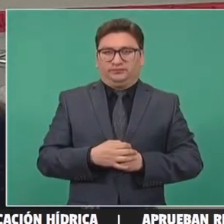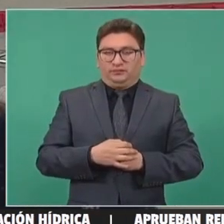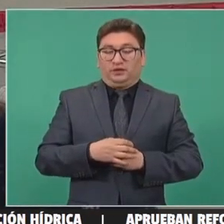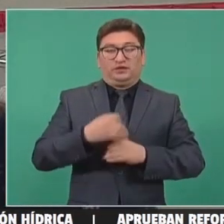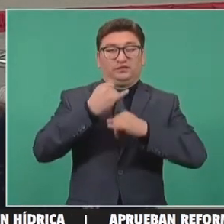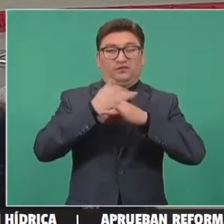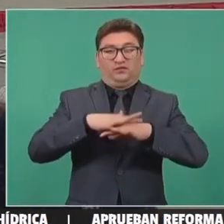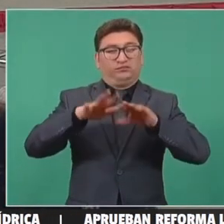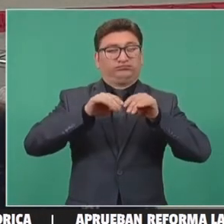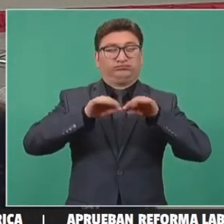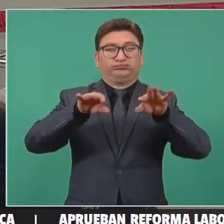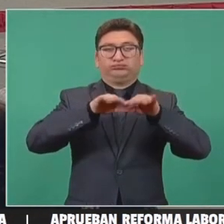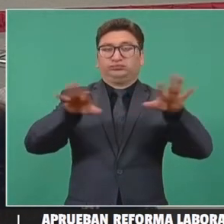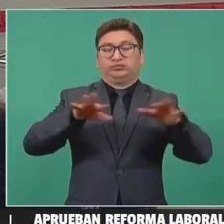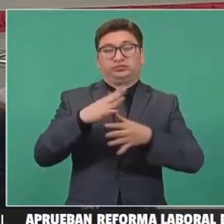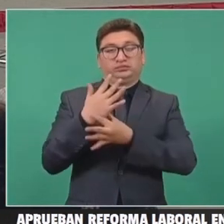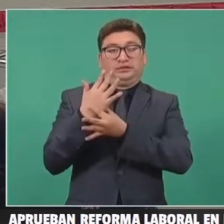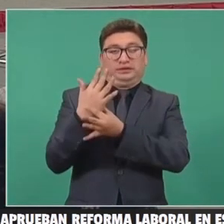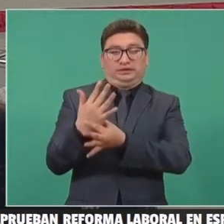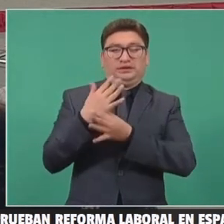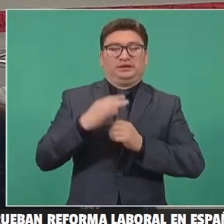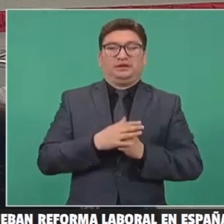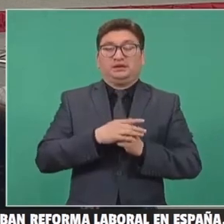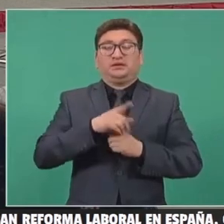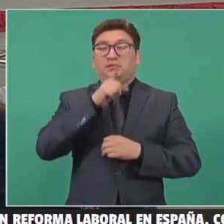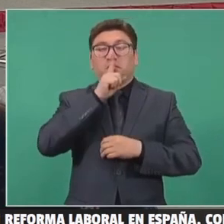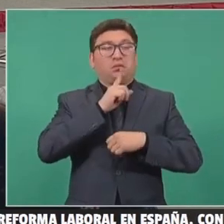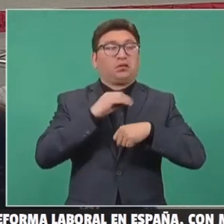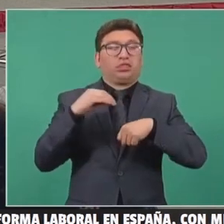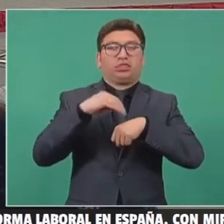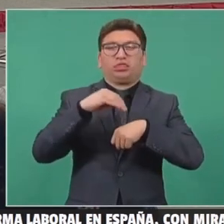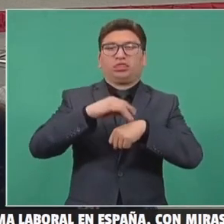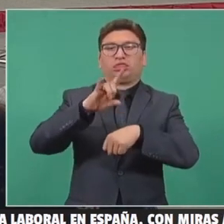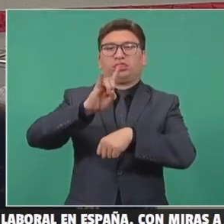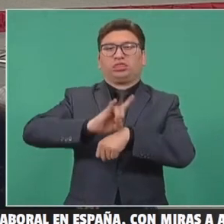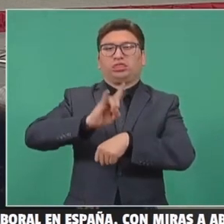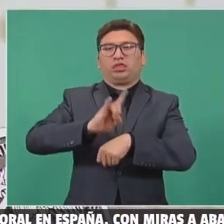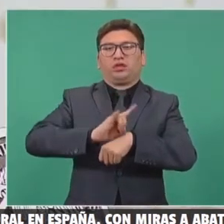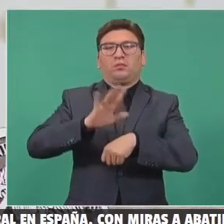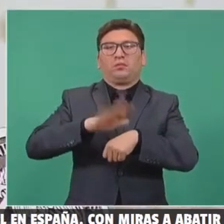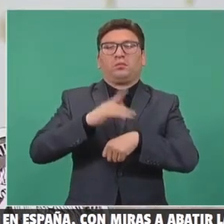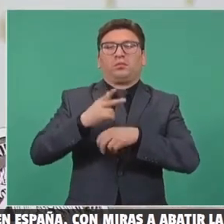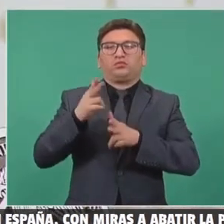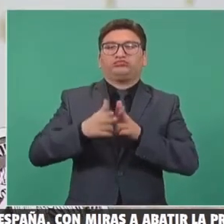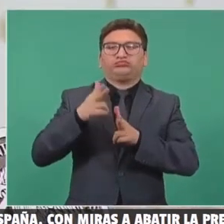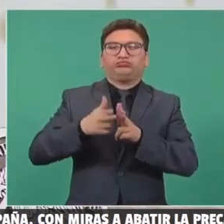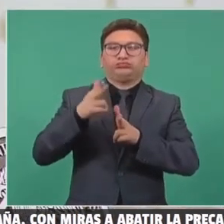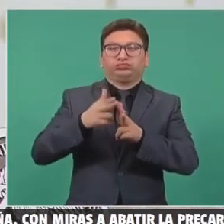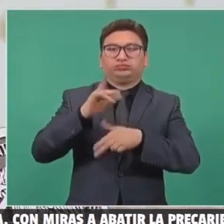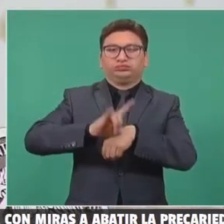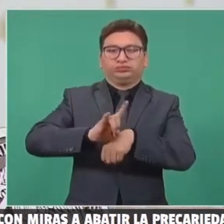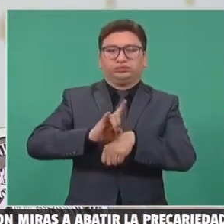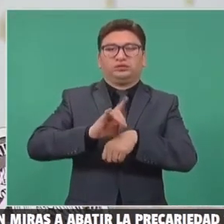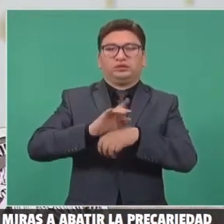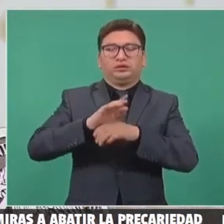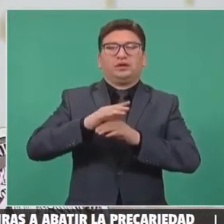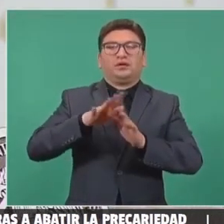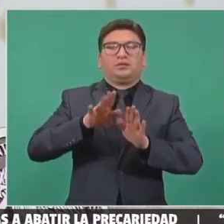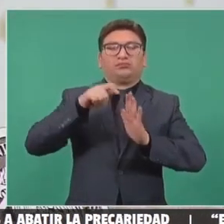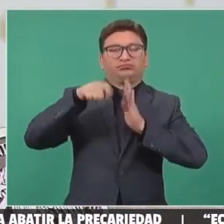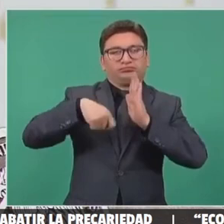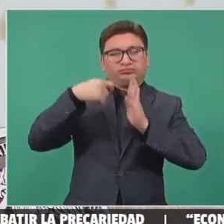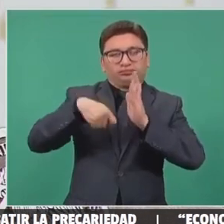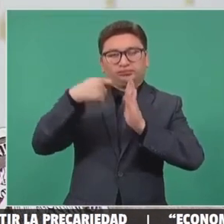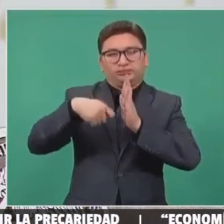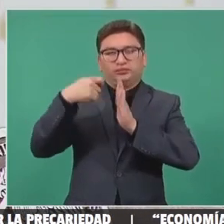y medios de comunicación dijeron que fue un montaje, que todo se filmó en un simulador, que se hizo una película de estudio